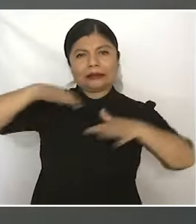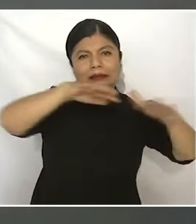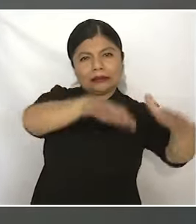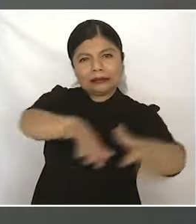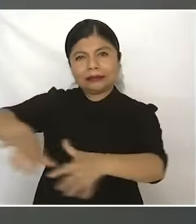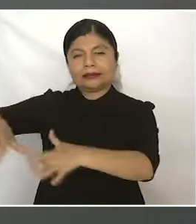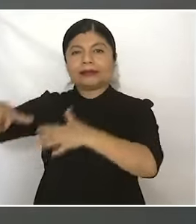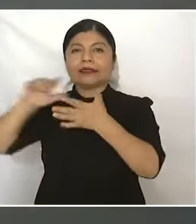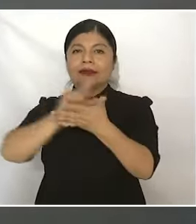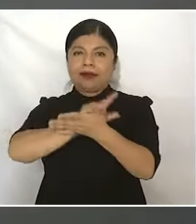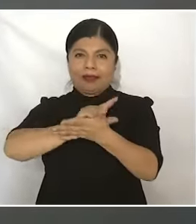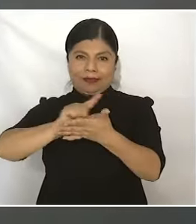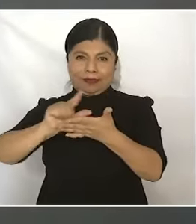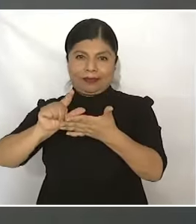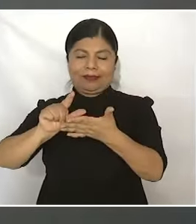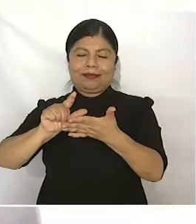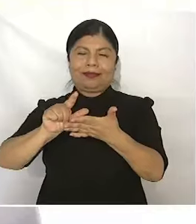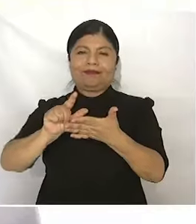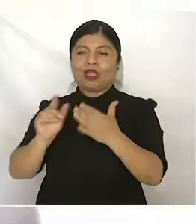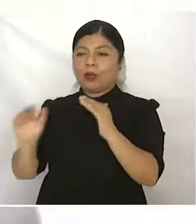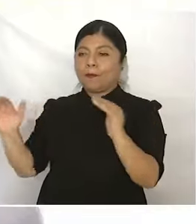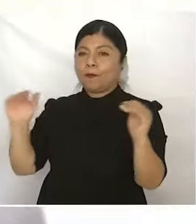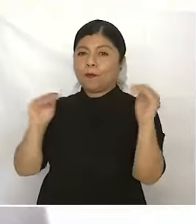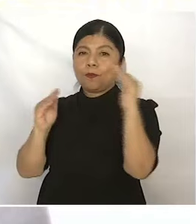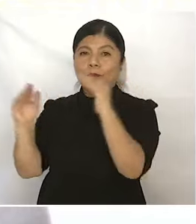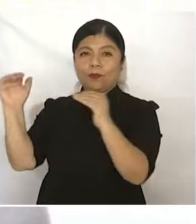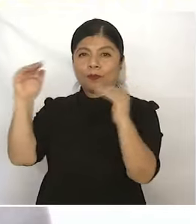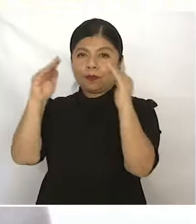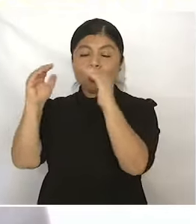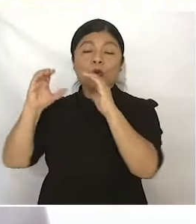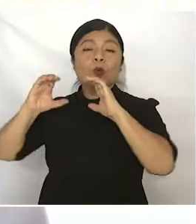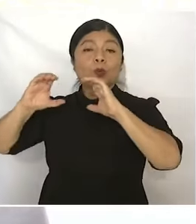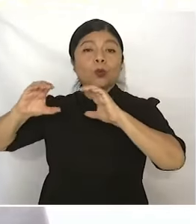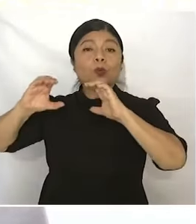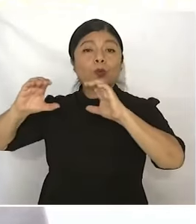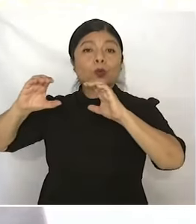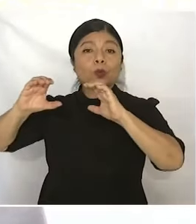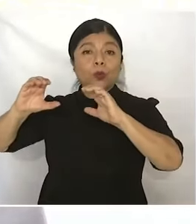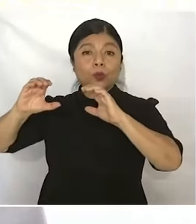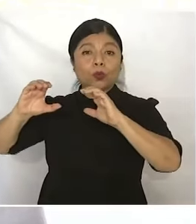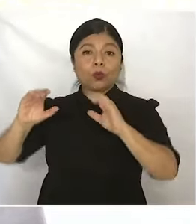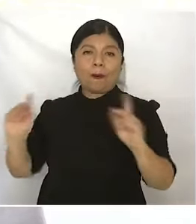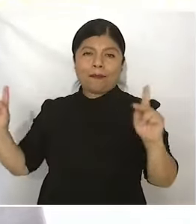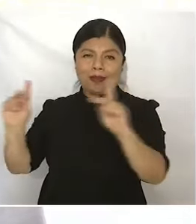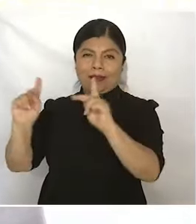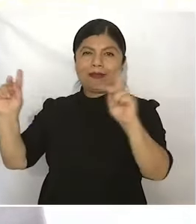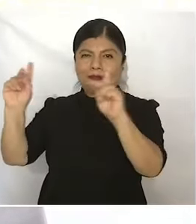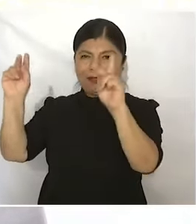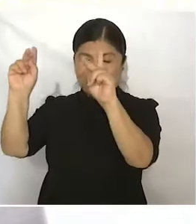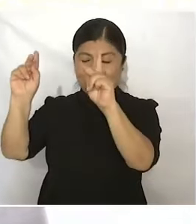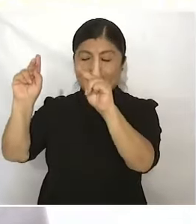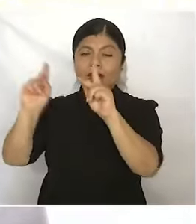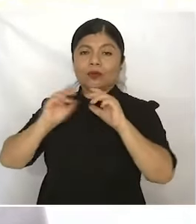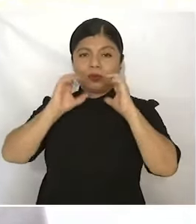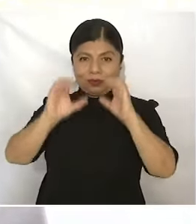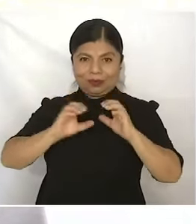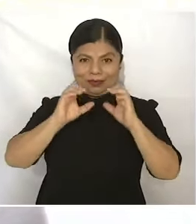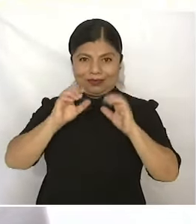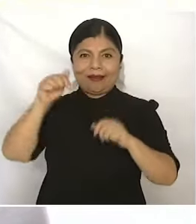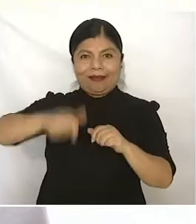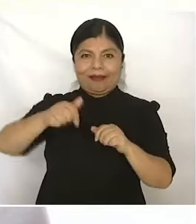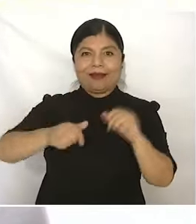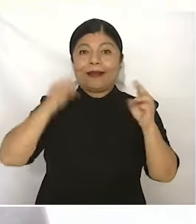zona arqueológica. Este museo es de los más bellos del mundo. Cuando lo visiten, van a ver